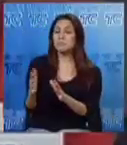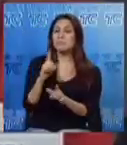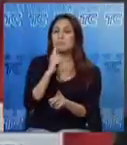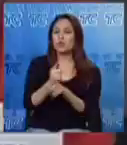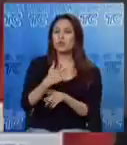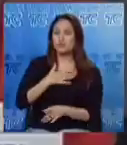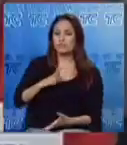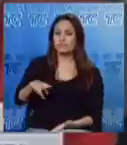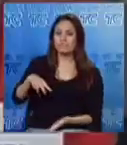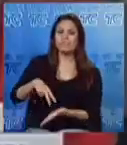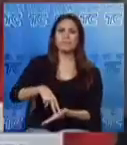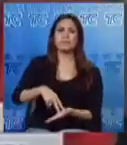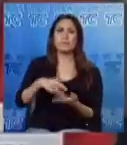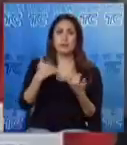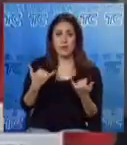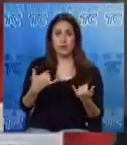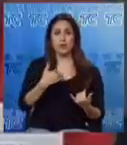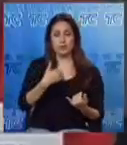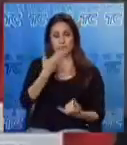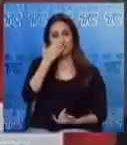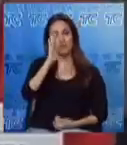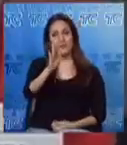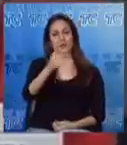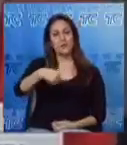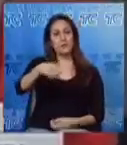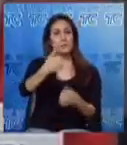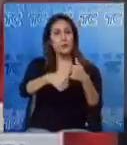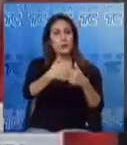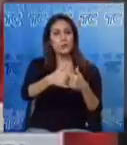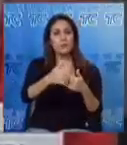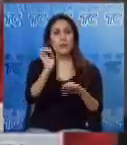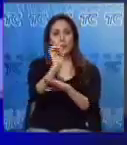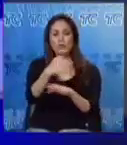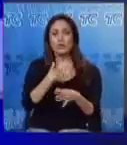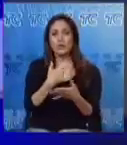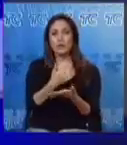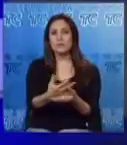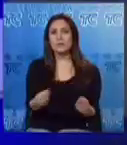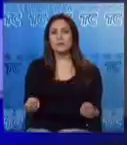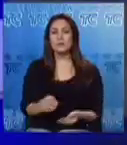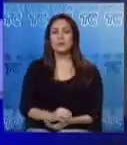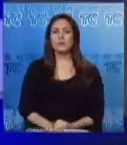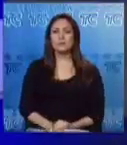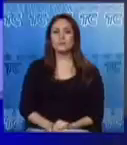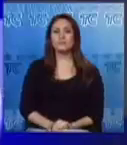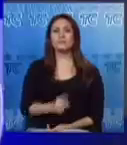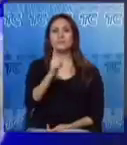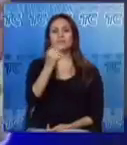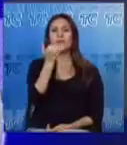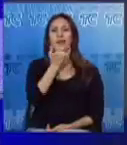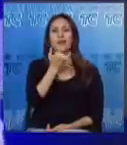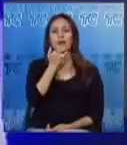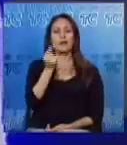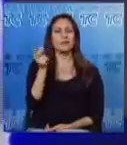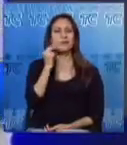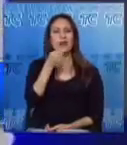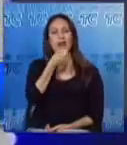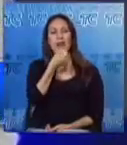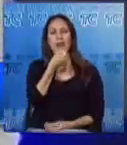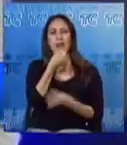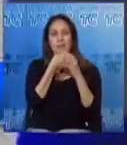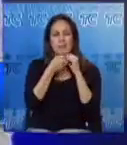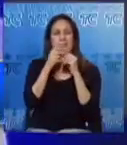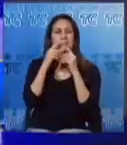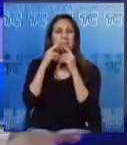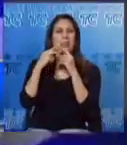eso estoy aquí, para enfrentar los problemas del Ecuador. Varias fallas en el audio causaron malestar